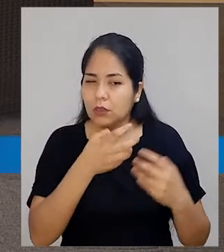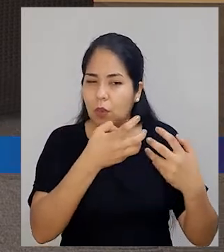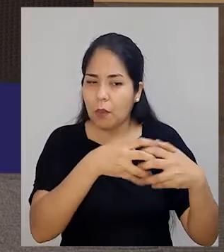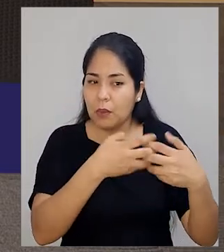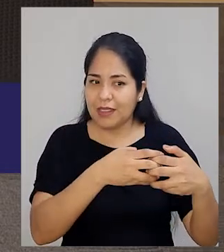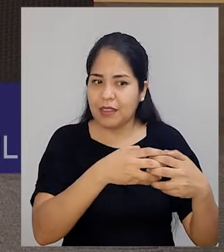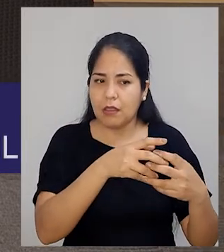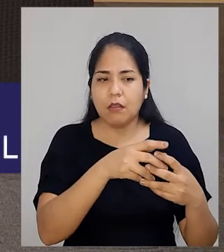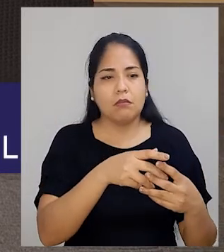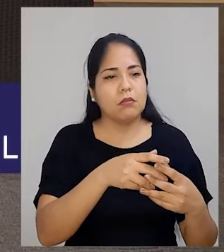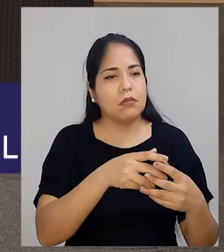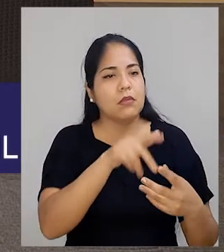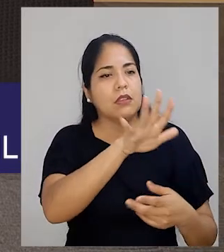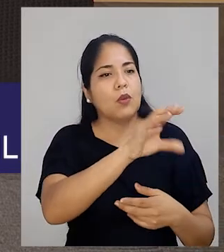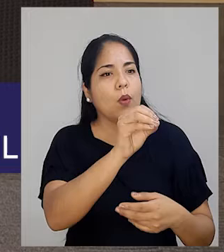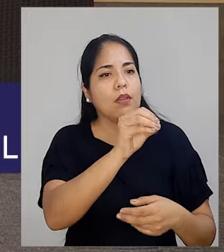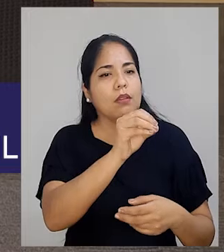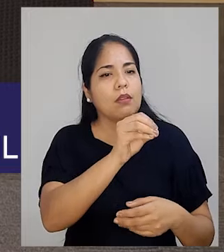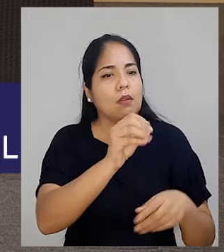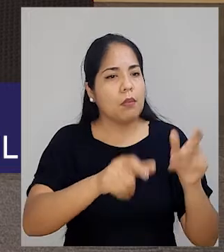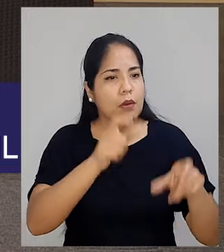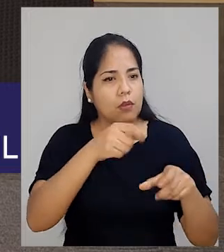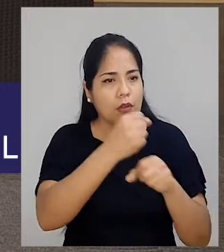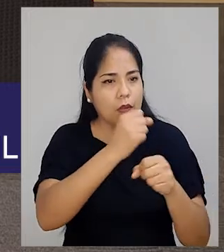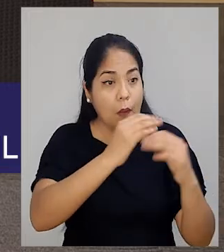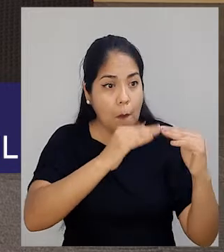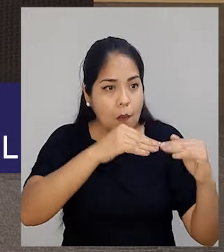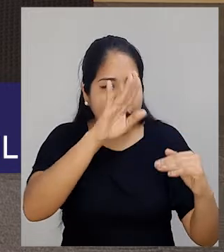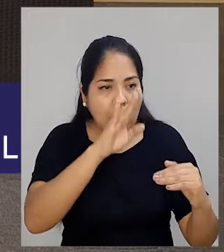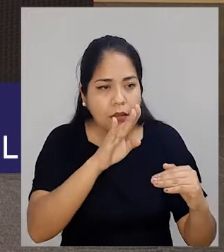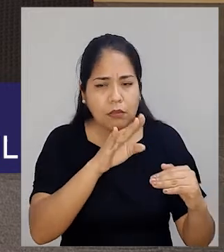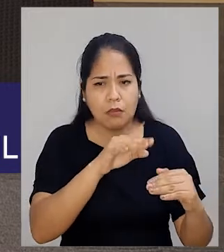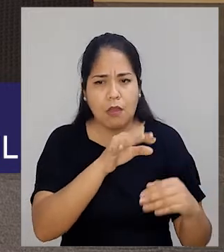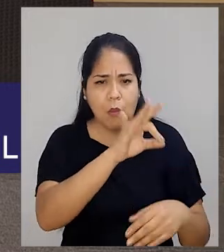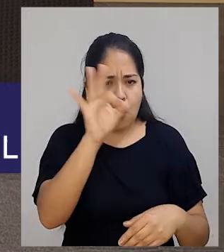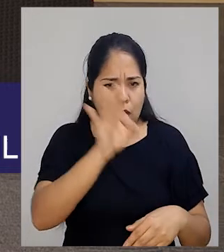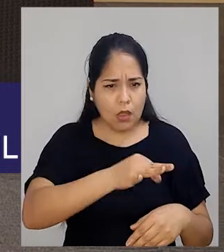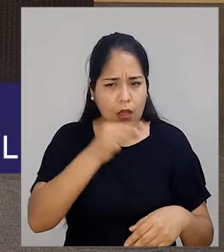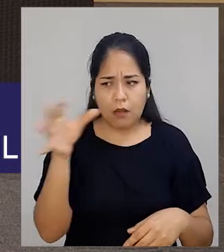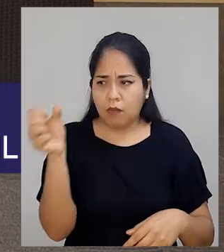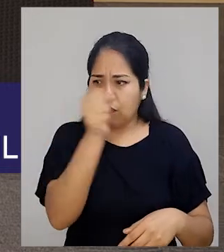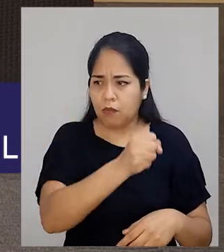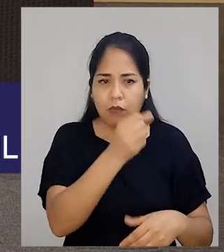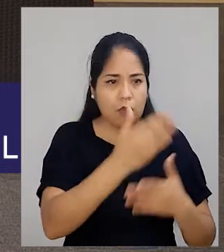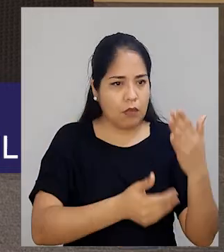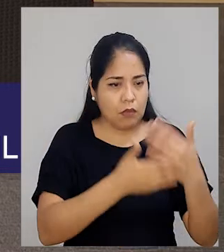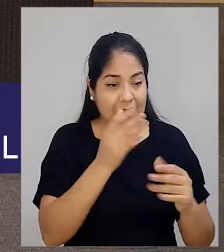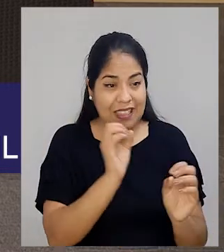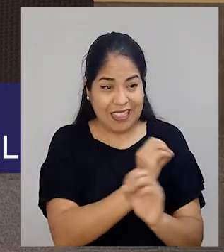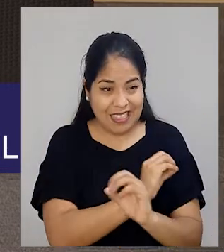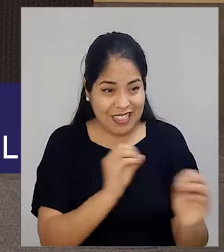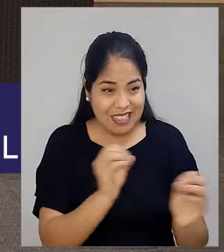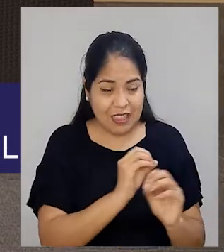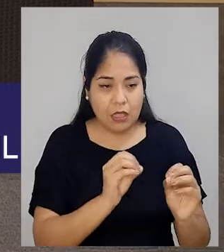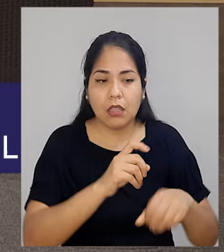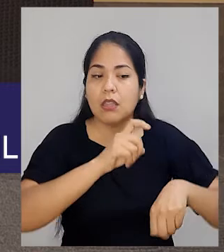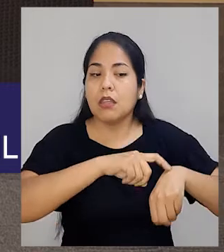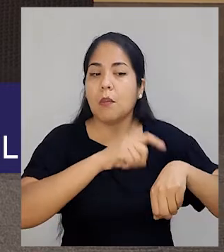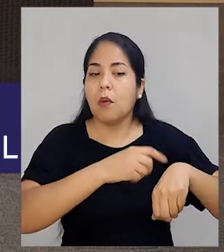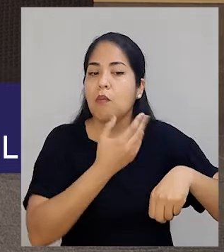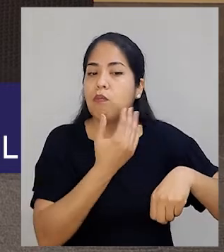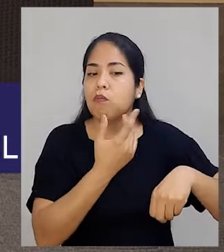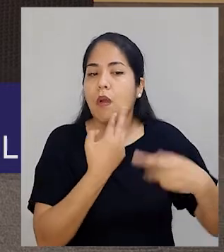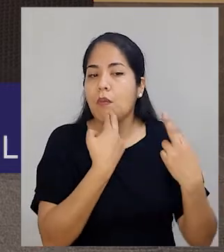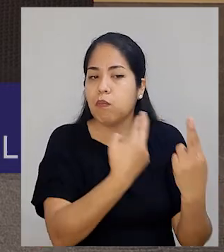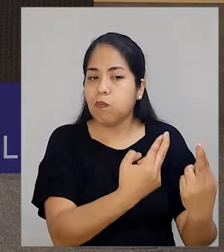detectado que una empresa que tiene más de 50 trabajadores no ha cumplido con la cuota, hay una etapa para que la empresa presente sus descargos,